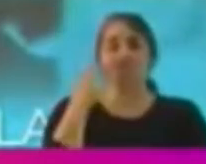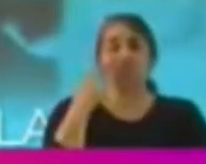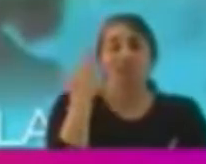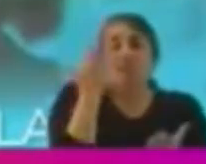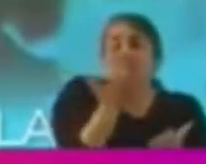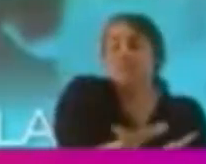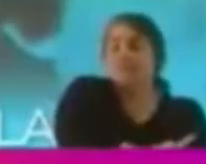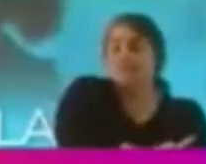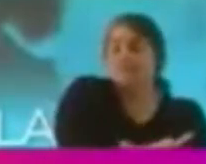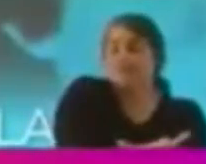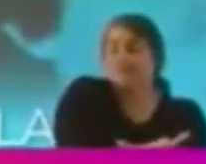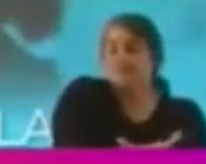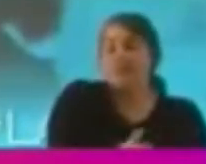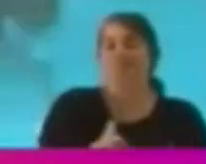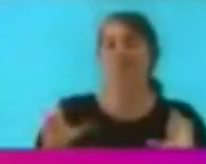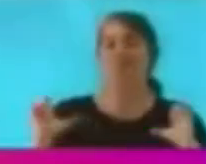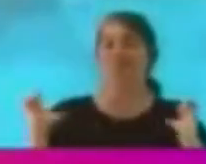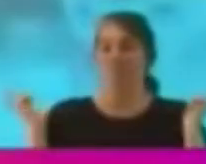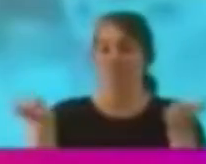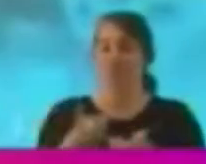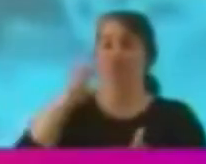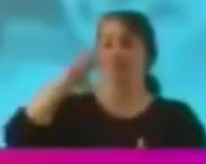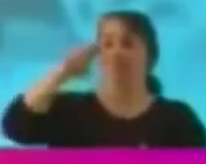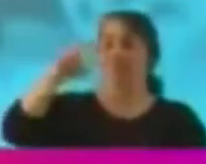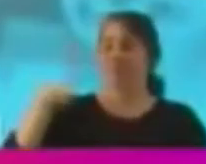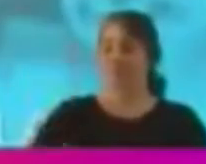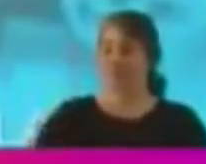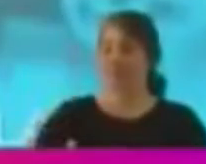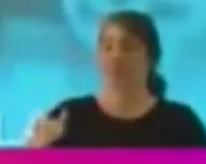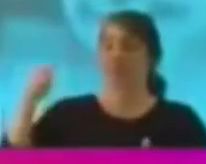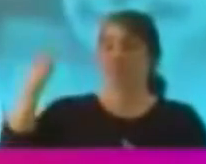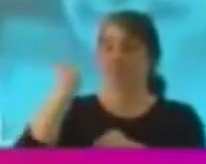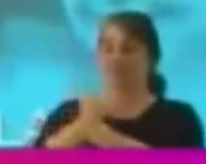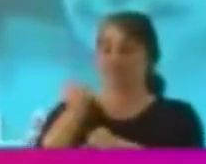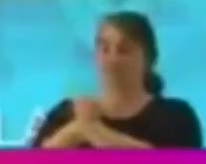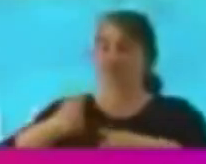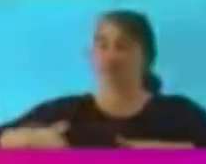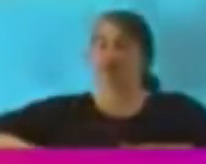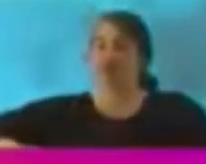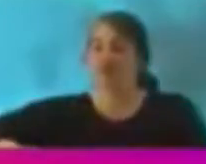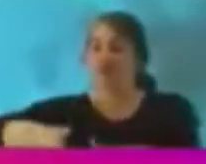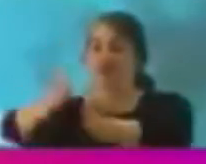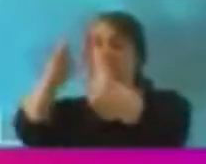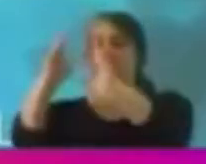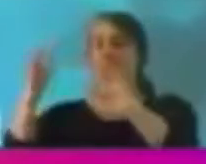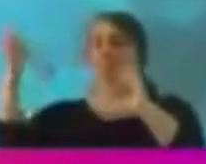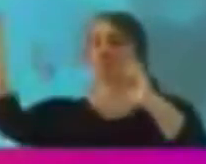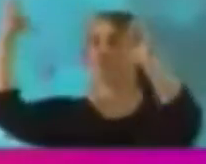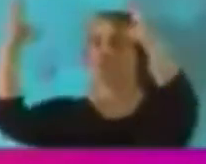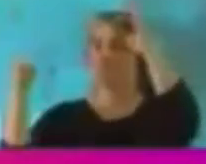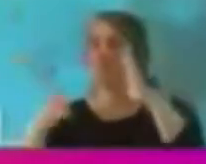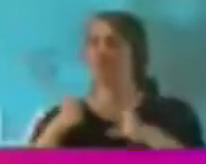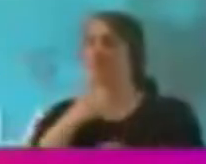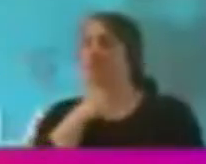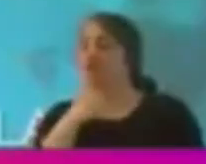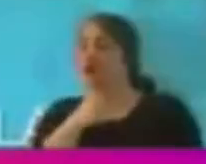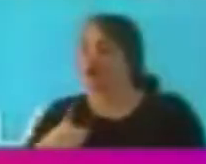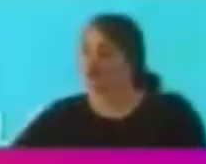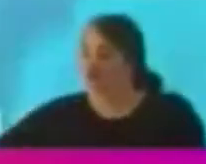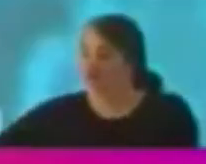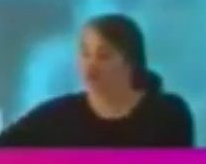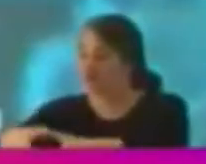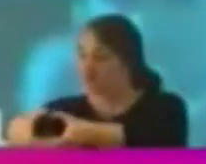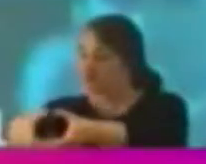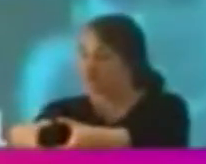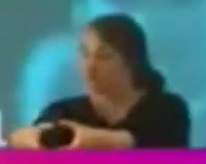es el completamiento del plan de infraestructura de obras públicas vinculado con la provisión de agua potable, de servicios